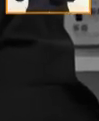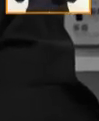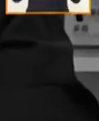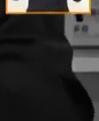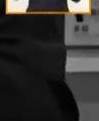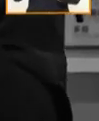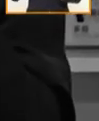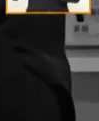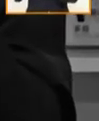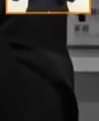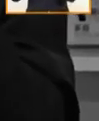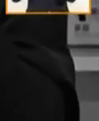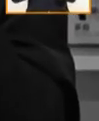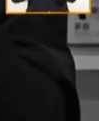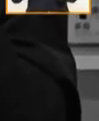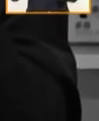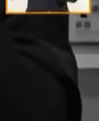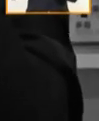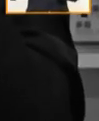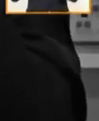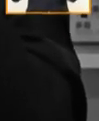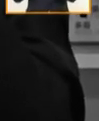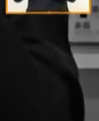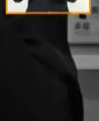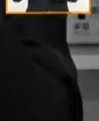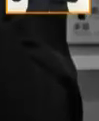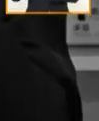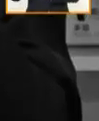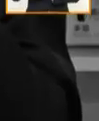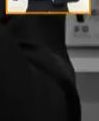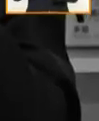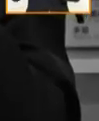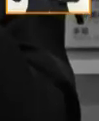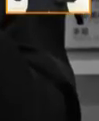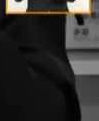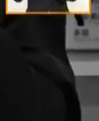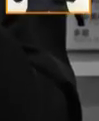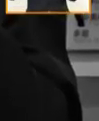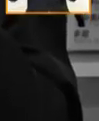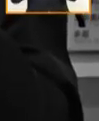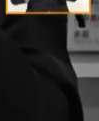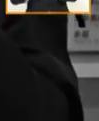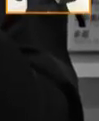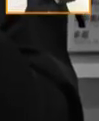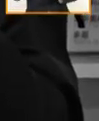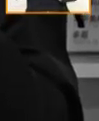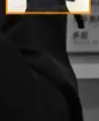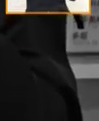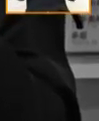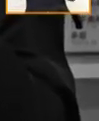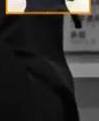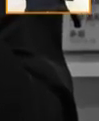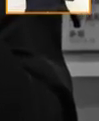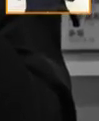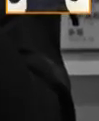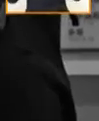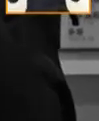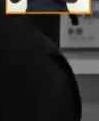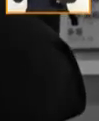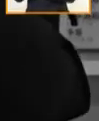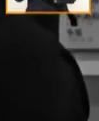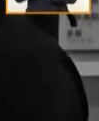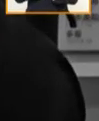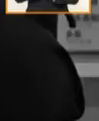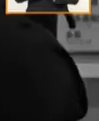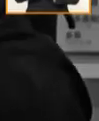ha servido como intérprete para 3 embajadores cubanos consecutivamente. Tuvo oportunidad de recibir